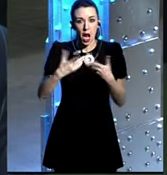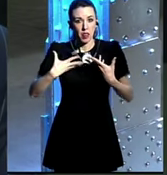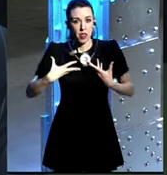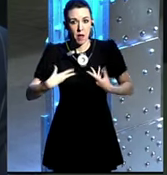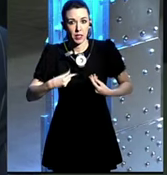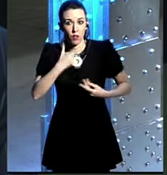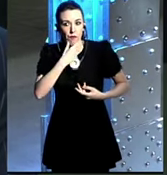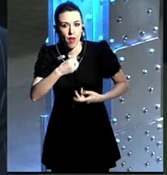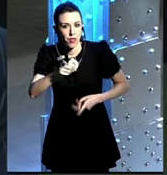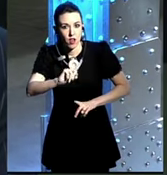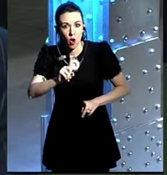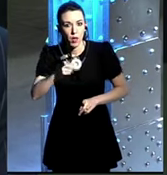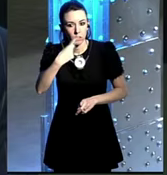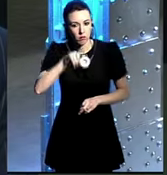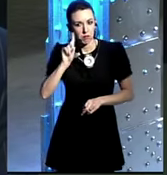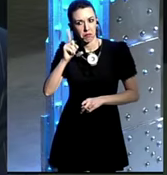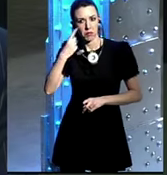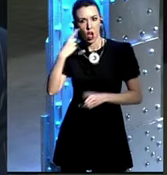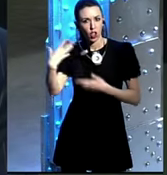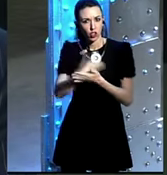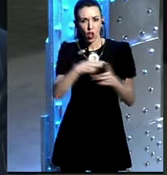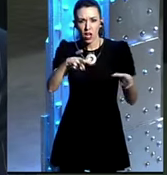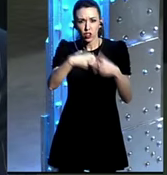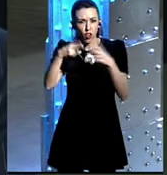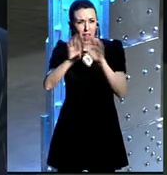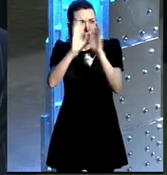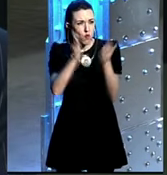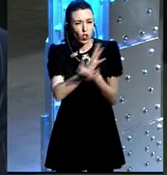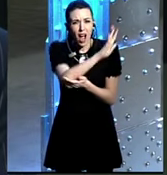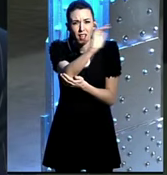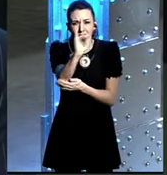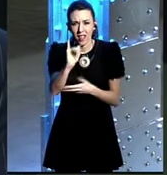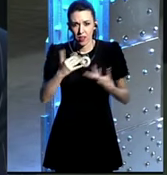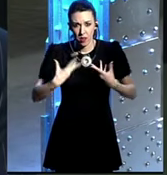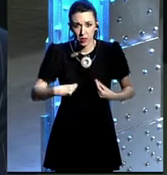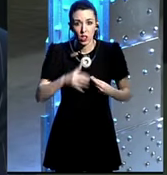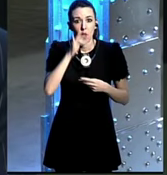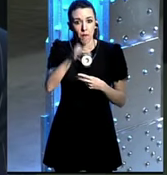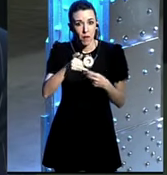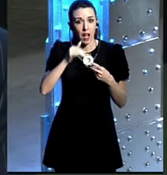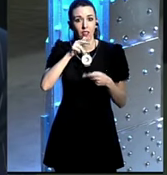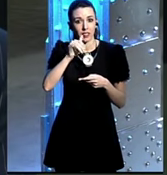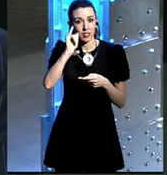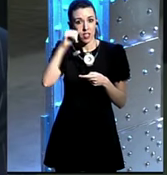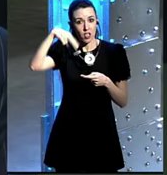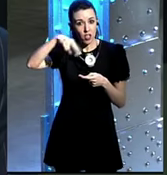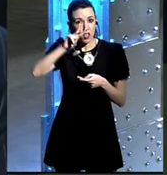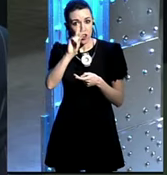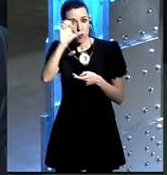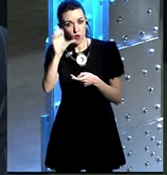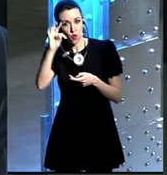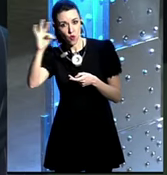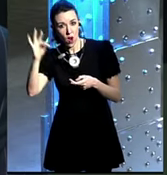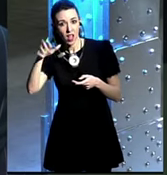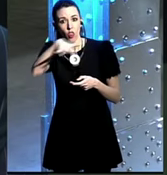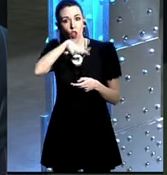depresión, pero hemos podido detectar que existe en todas las sociedades de la Tierra. Y de hecho, en los Inuit de Groenlandia